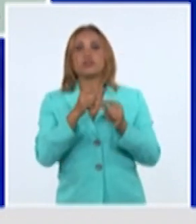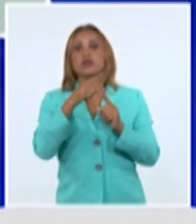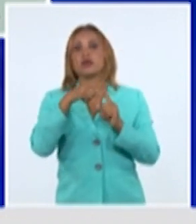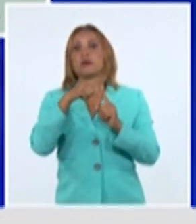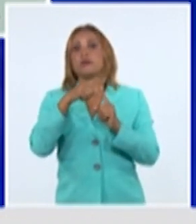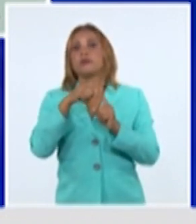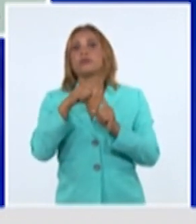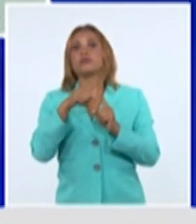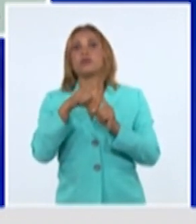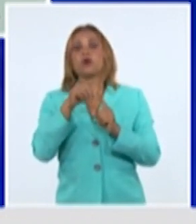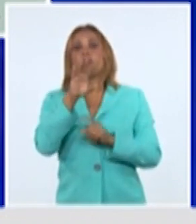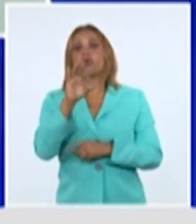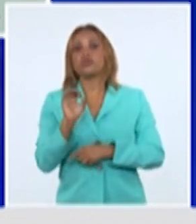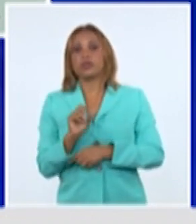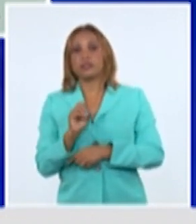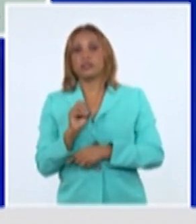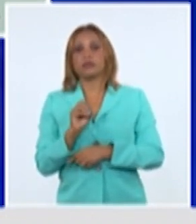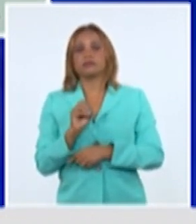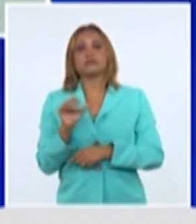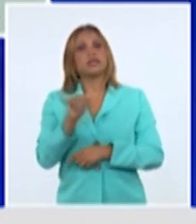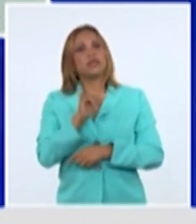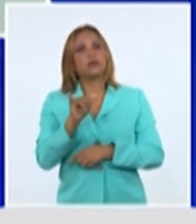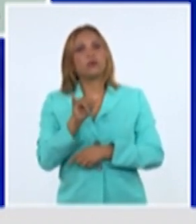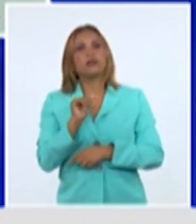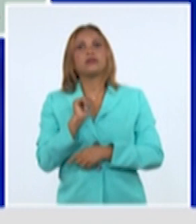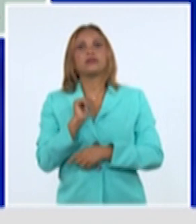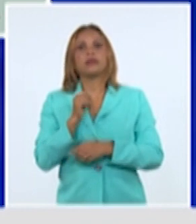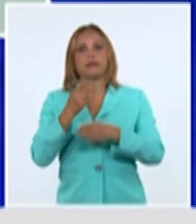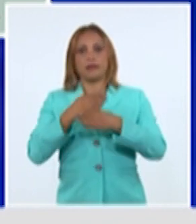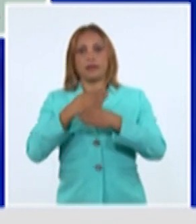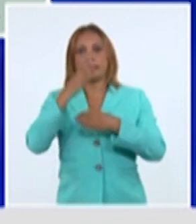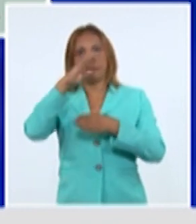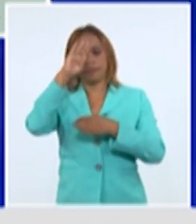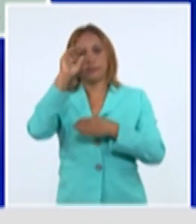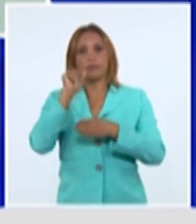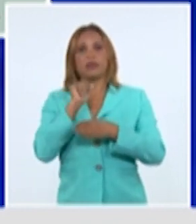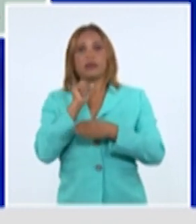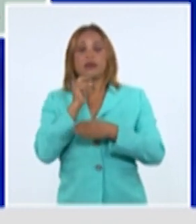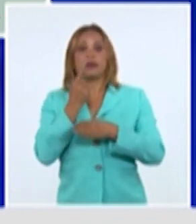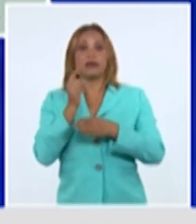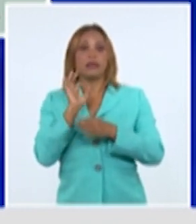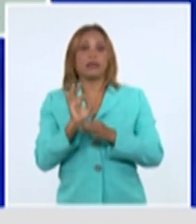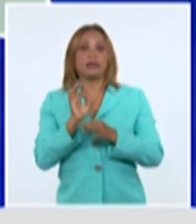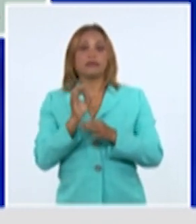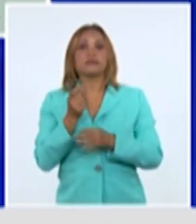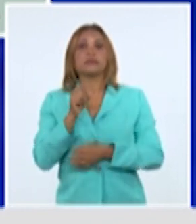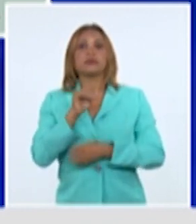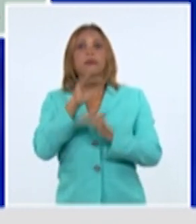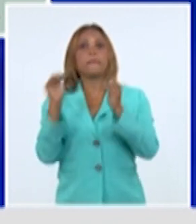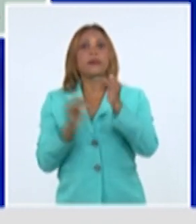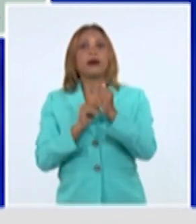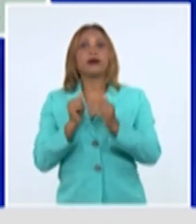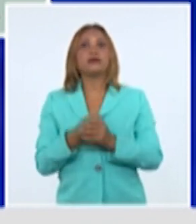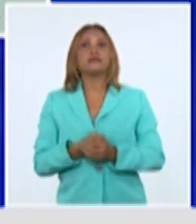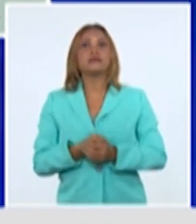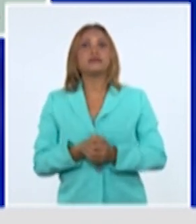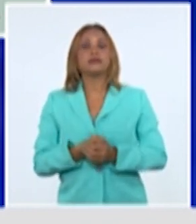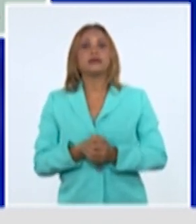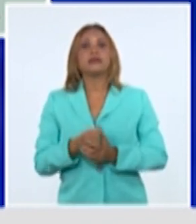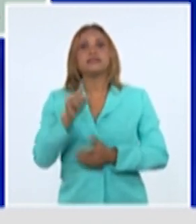casos autóctonos. Igual Pinar del Río hoy con una estadística muy favorable, logra bajar de los 100 casos